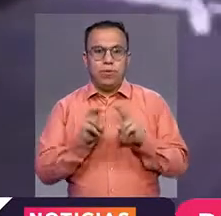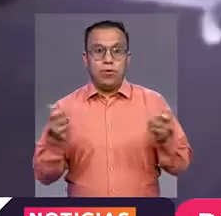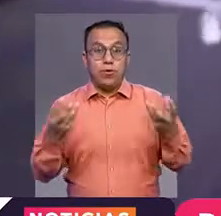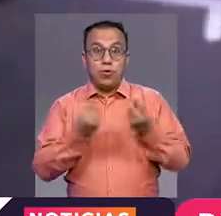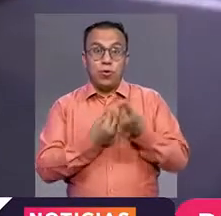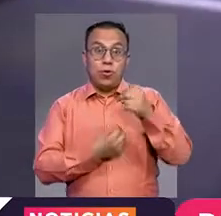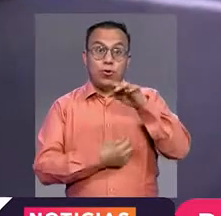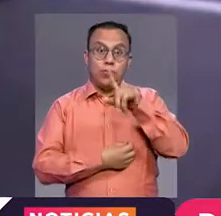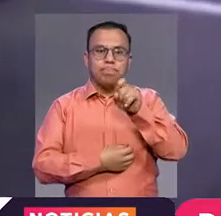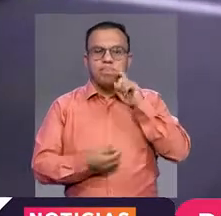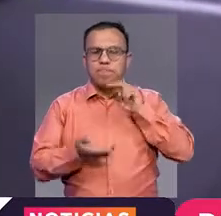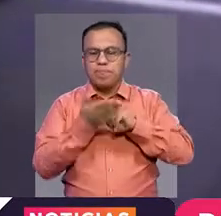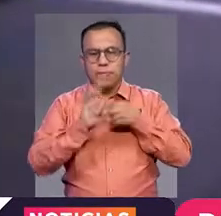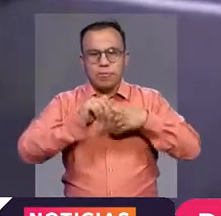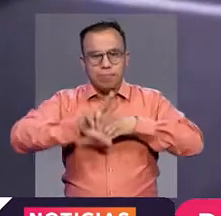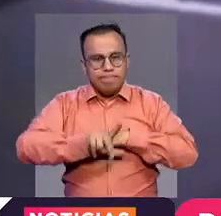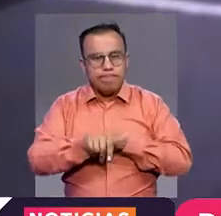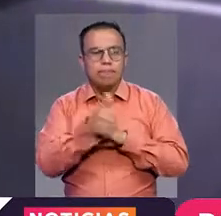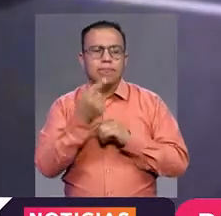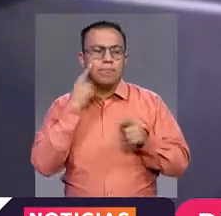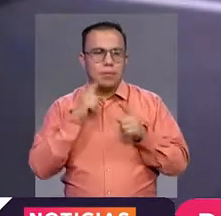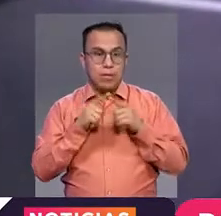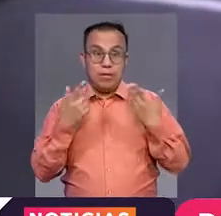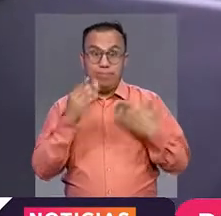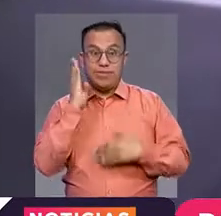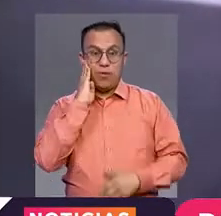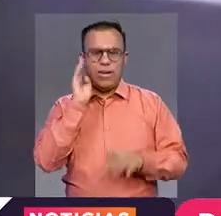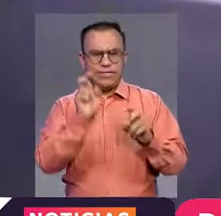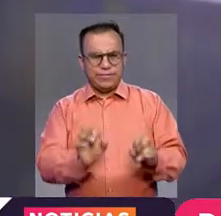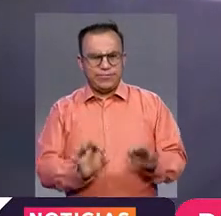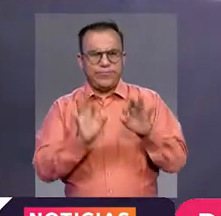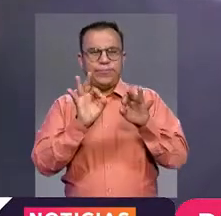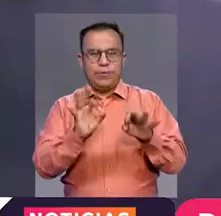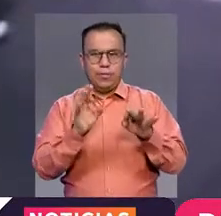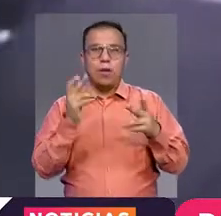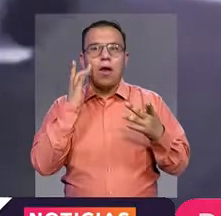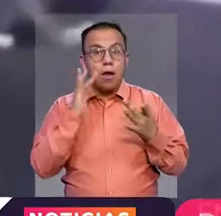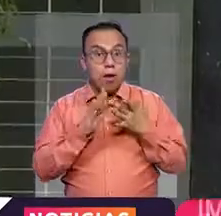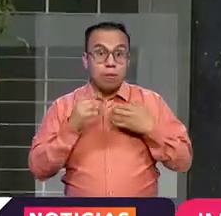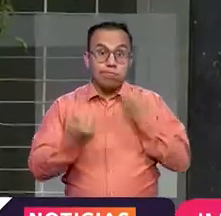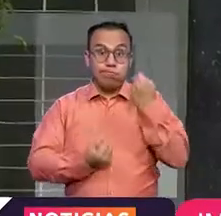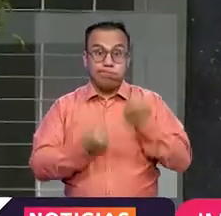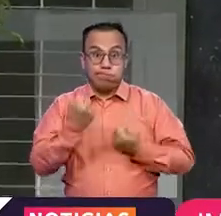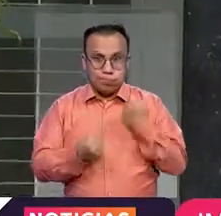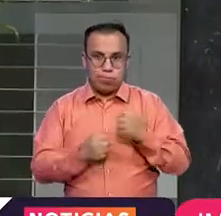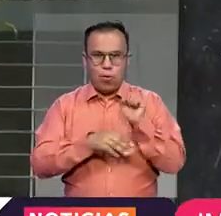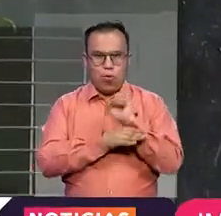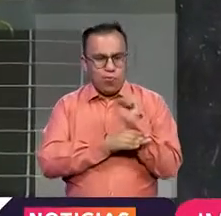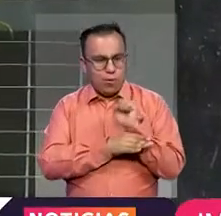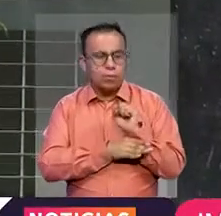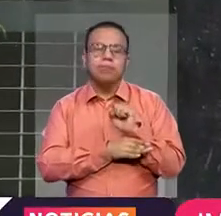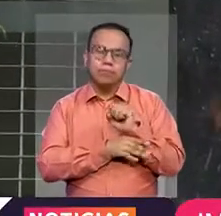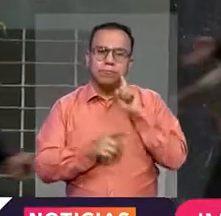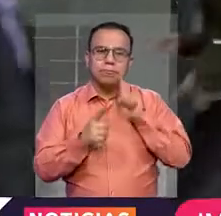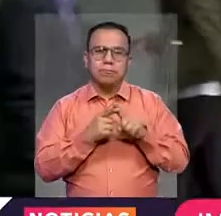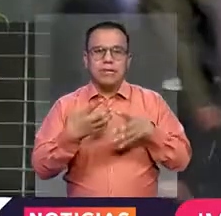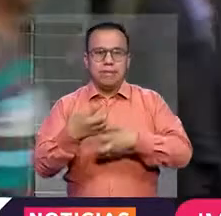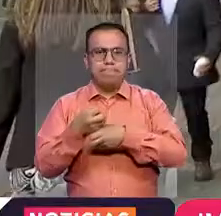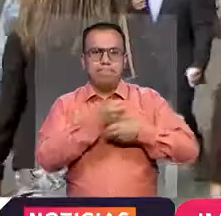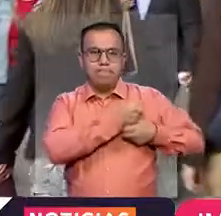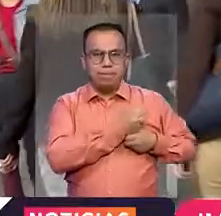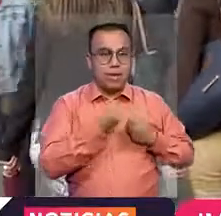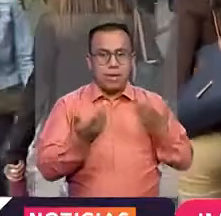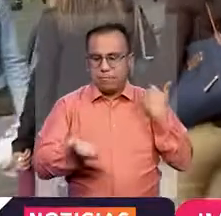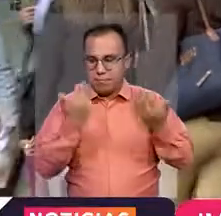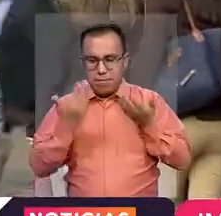Norteños, dedicada al hurto de vehículos de alta gama. En los hechos conocidos, los conductores de los carros robados habrían sido secuestrados mientras